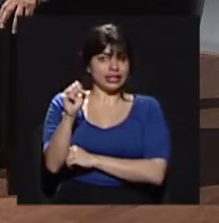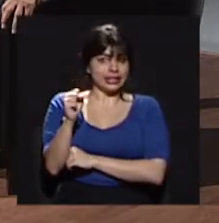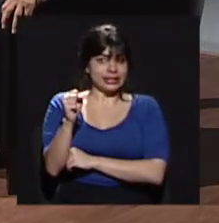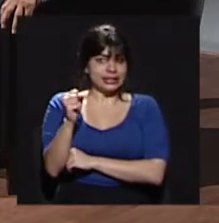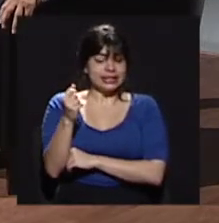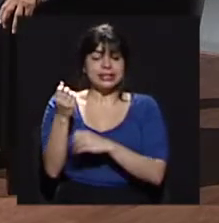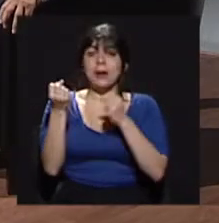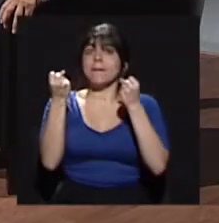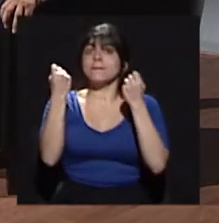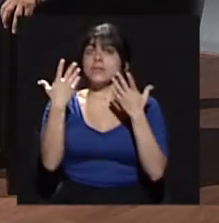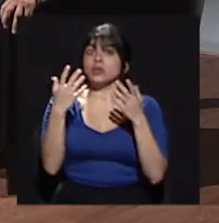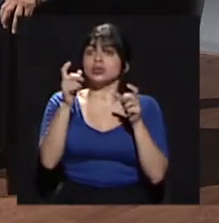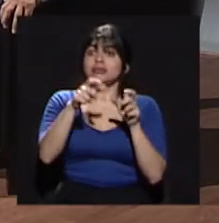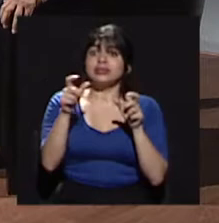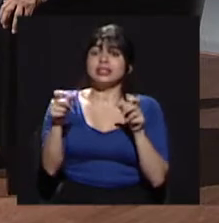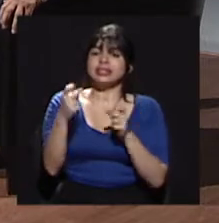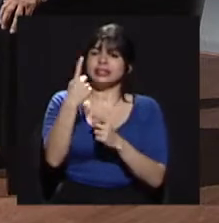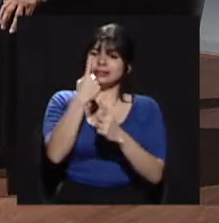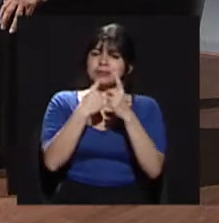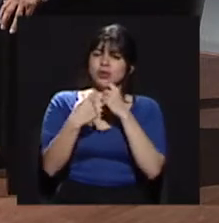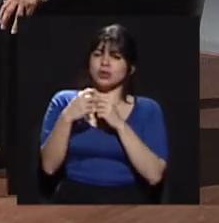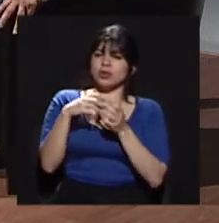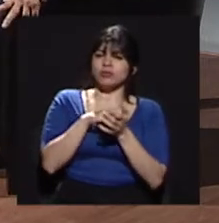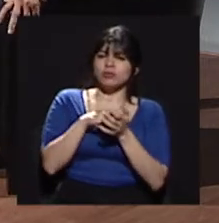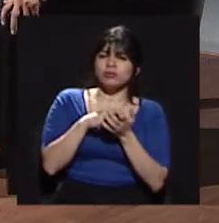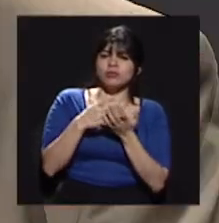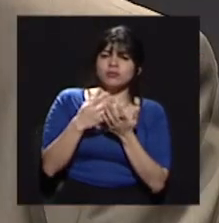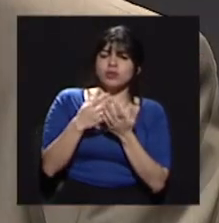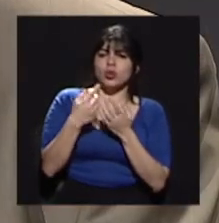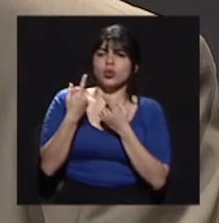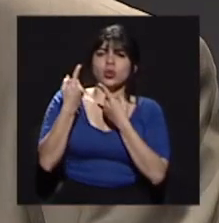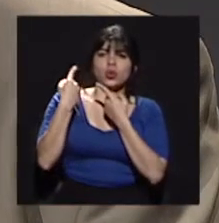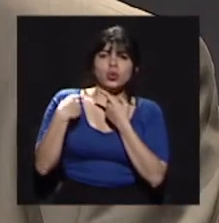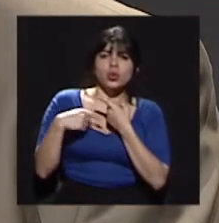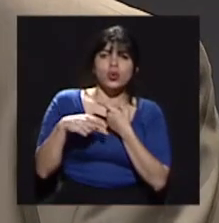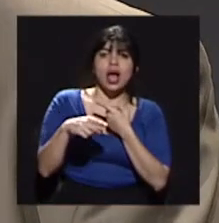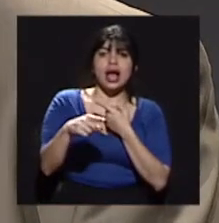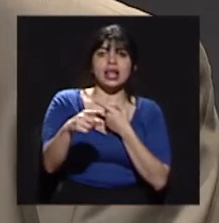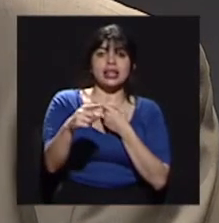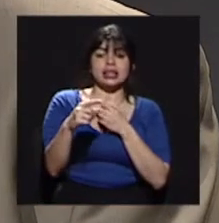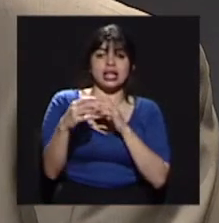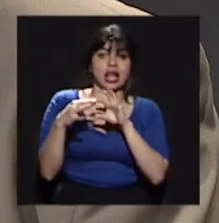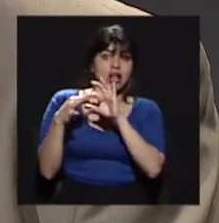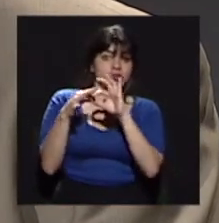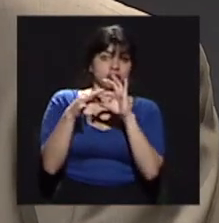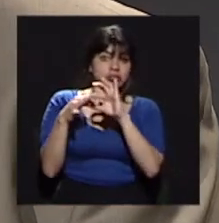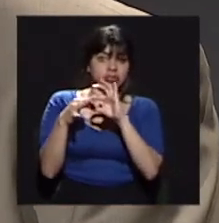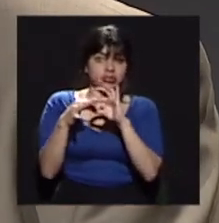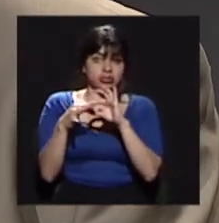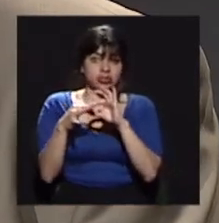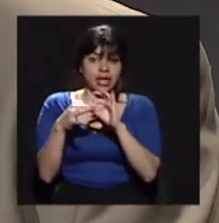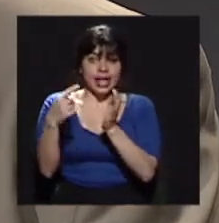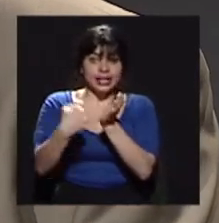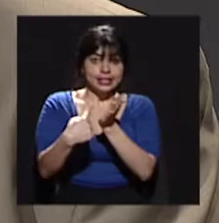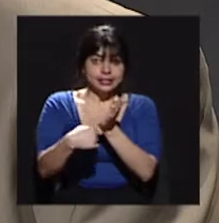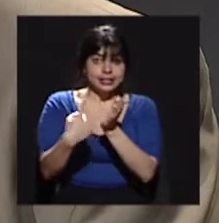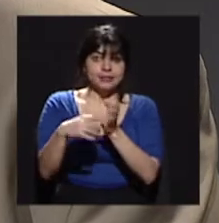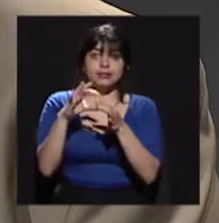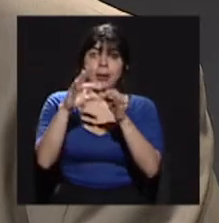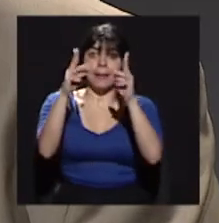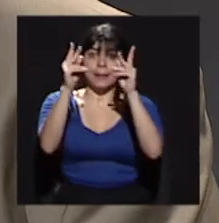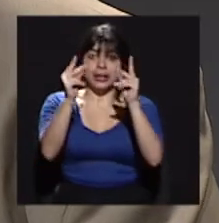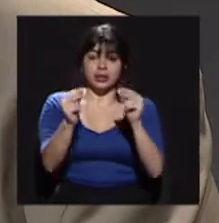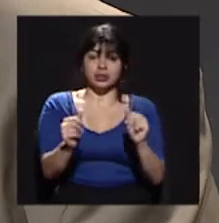muchos ciudadanos nos preguntamos durante la coyuntura de la discusión por el presupuesto